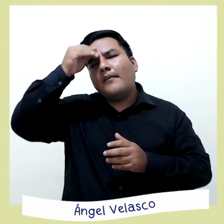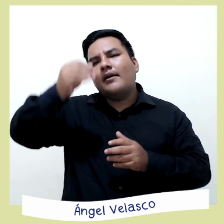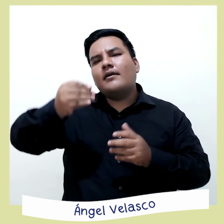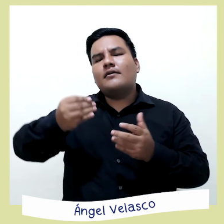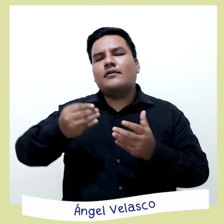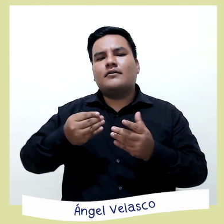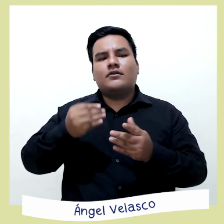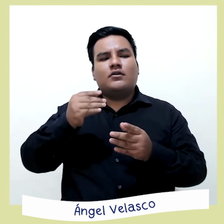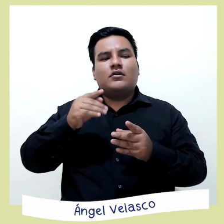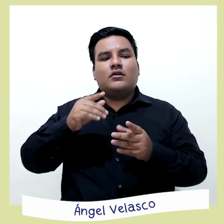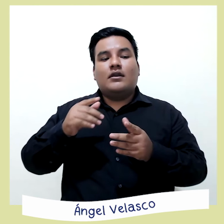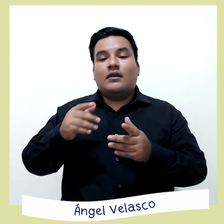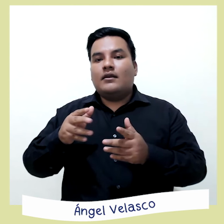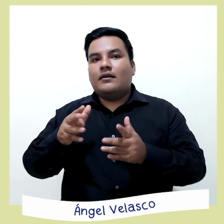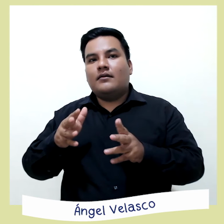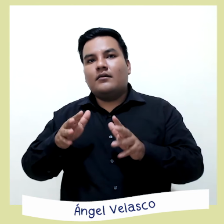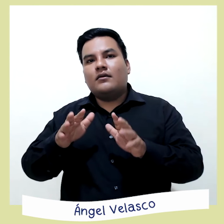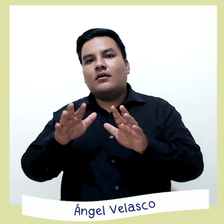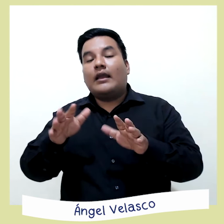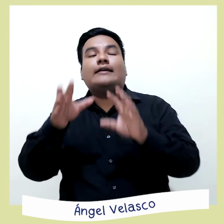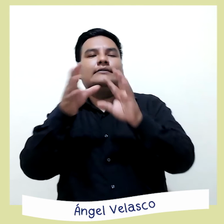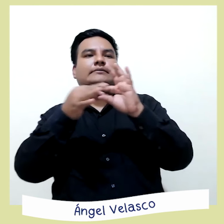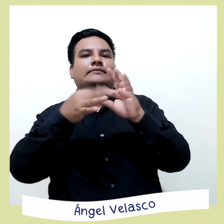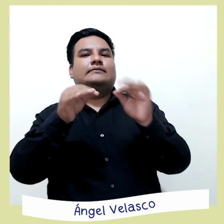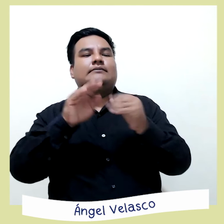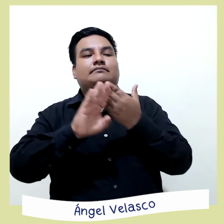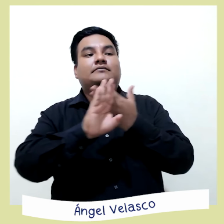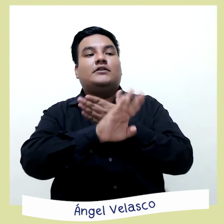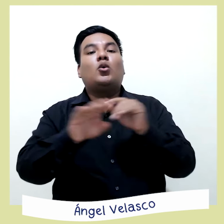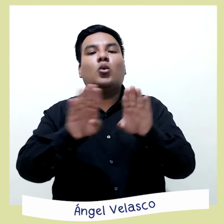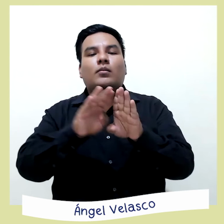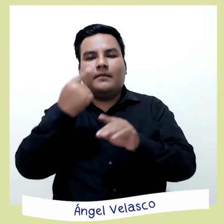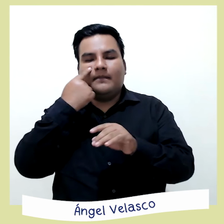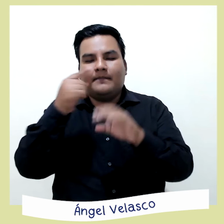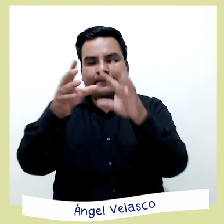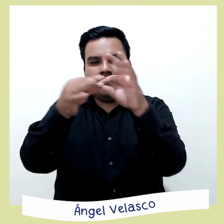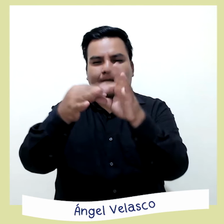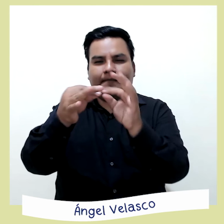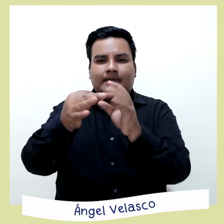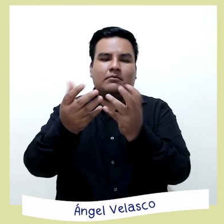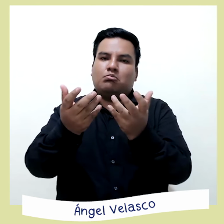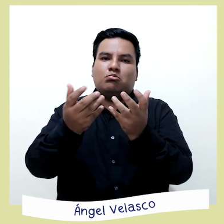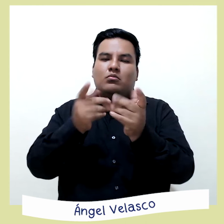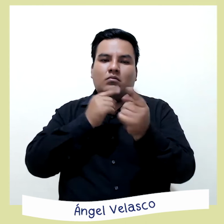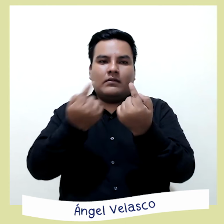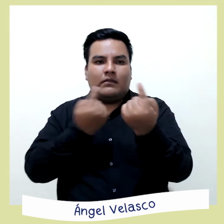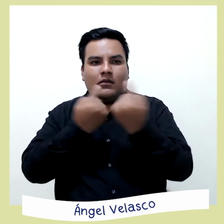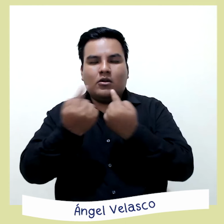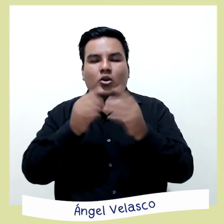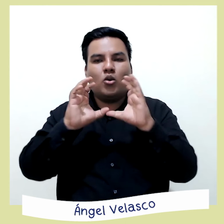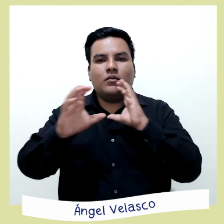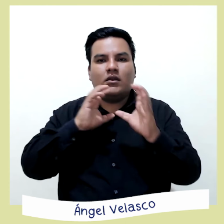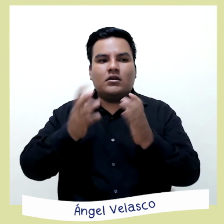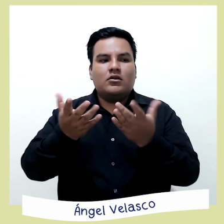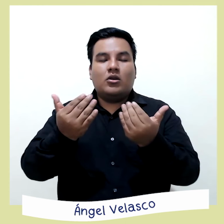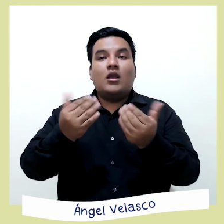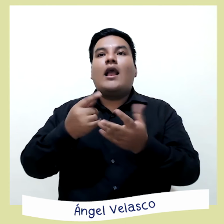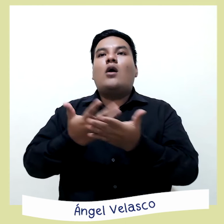Ya se rompió el conocimiento de tradición oral, digámoslo